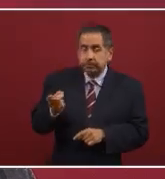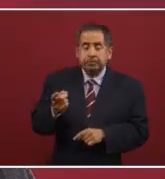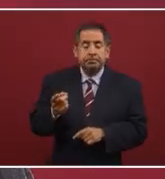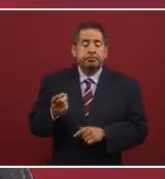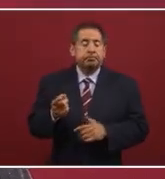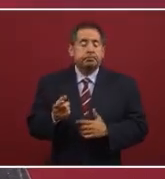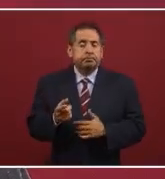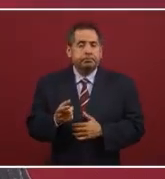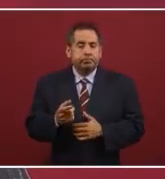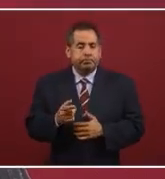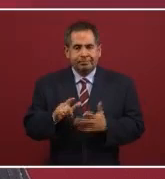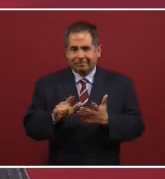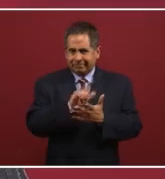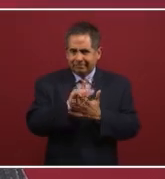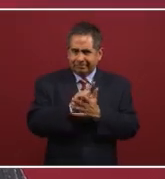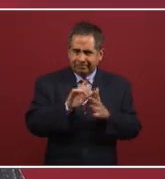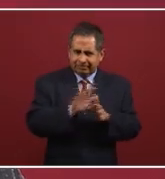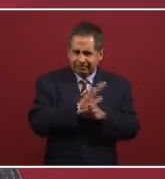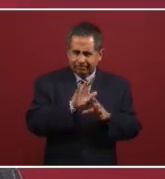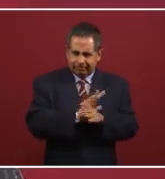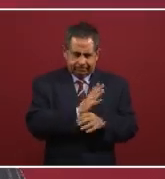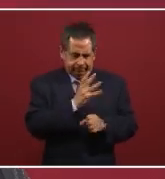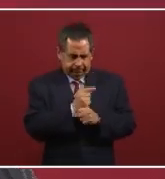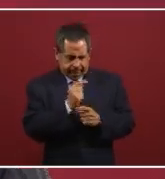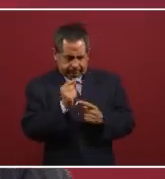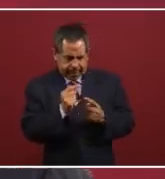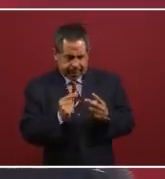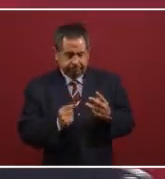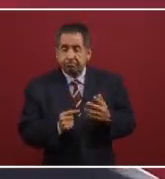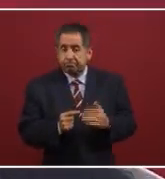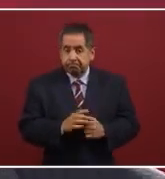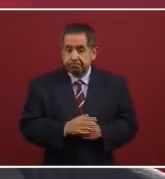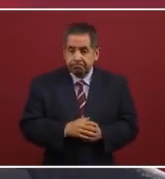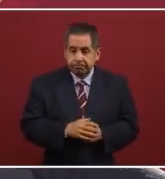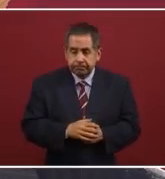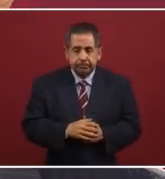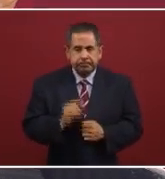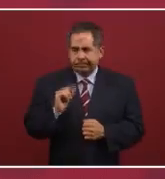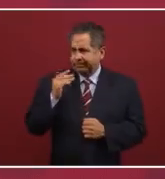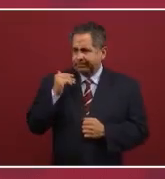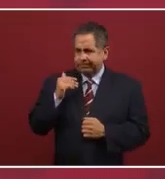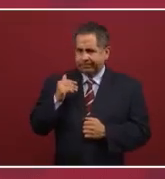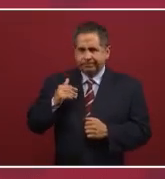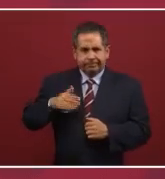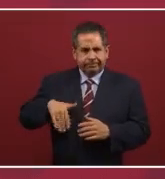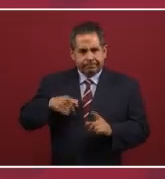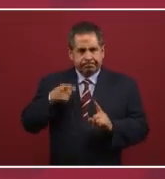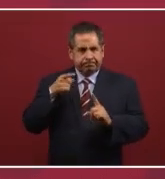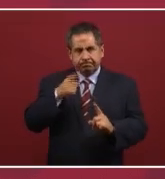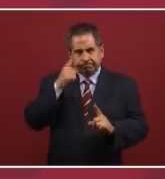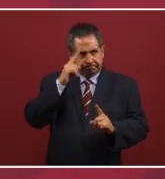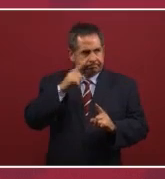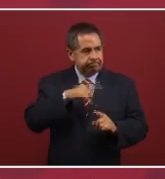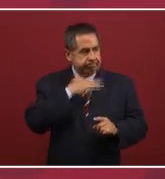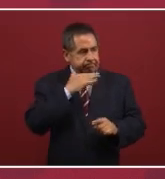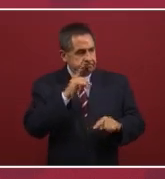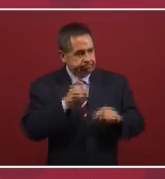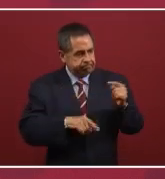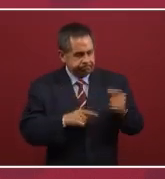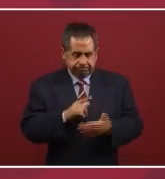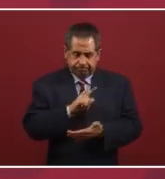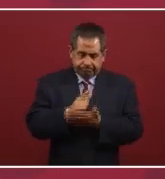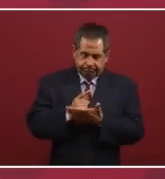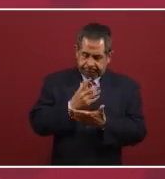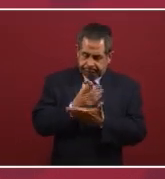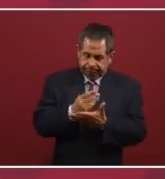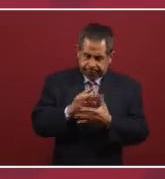de las reformas que se han llevado a cabo con este propósito. Le